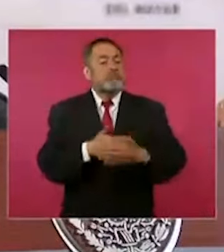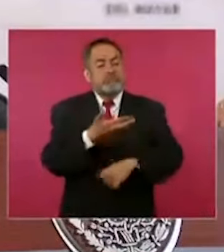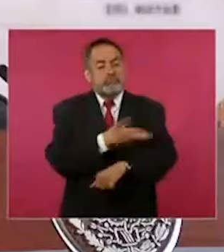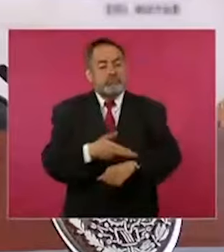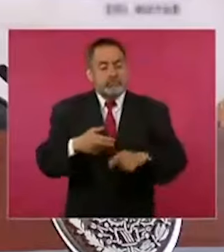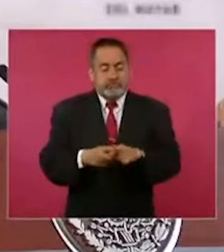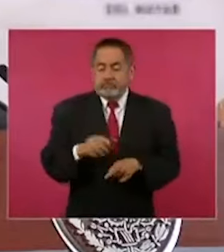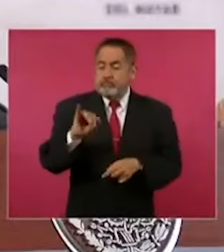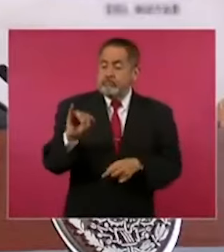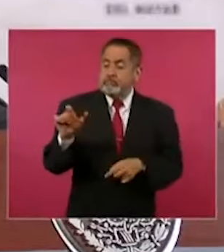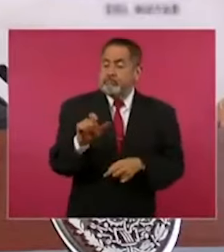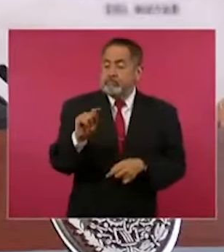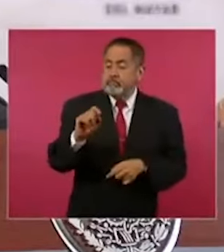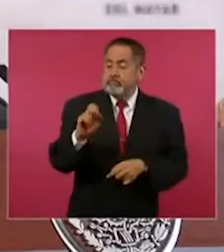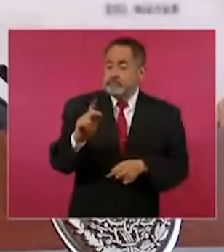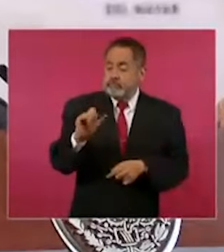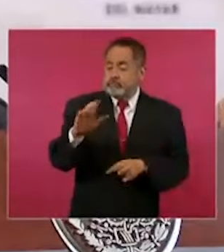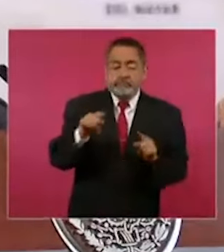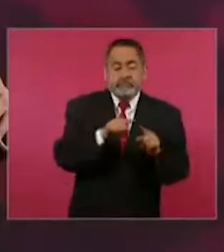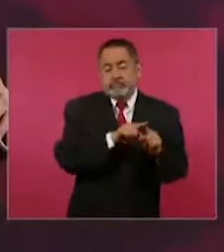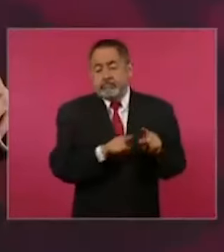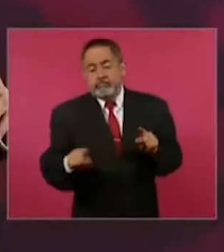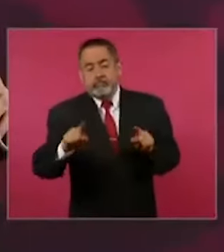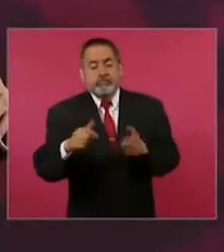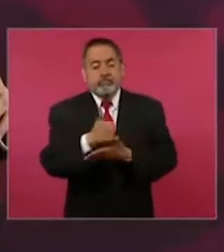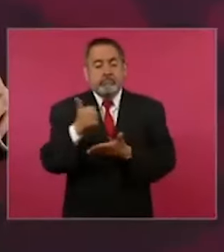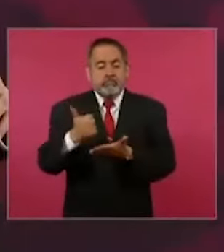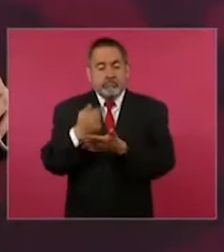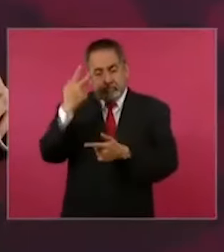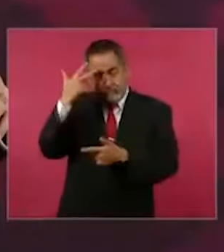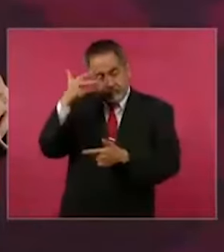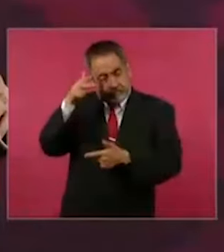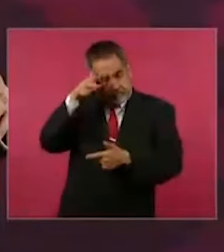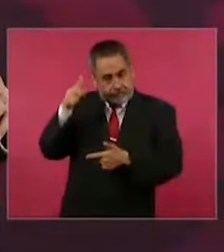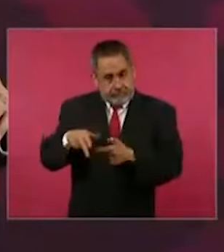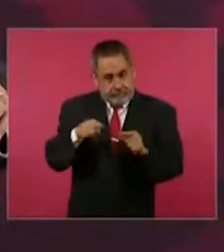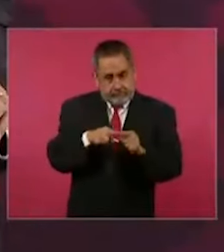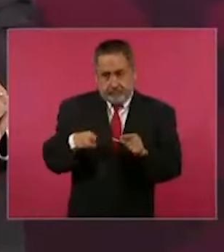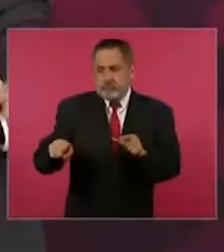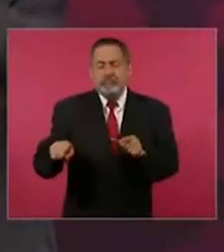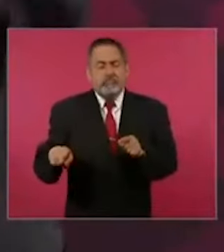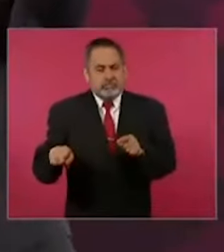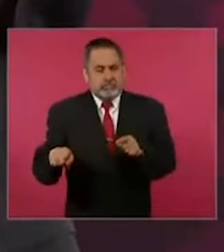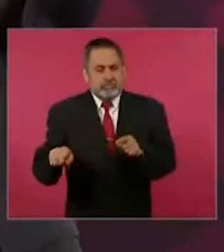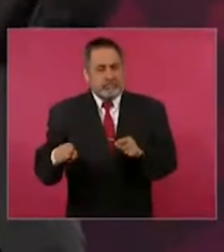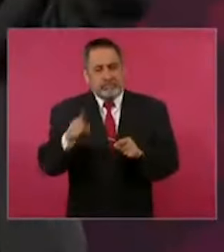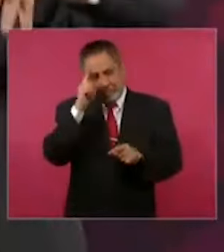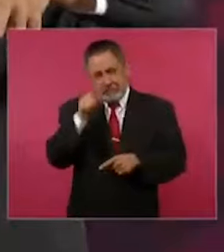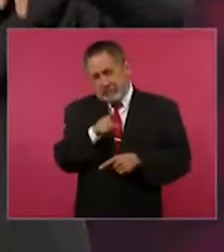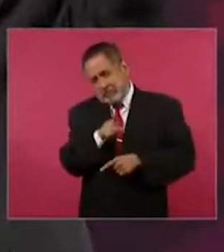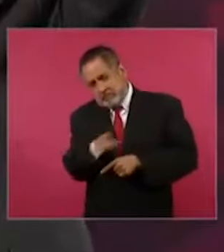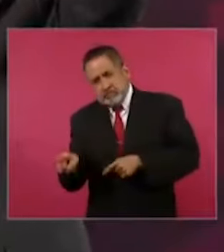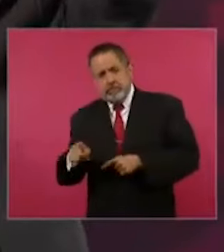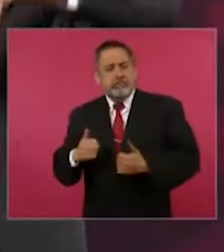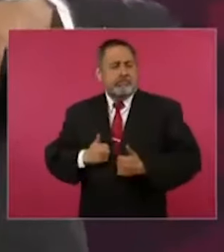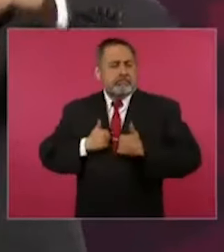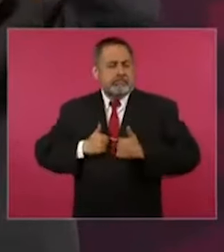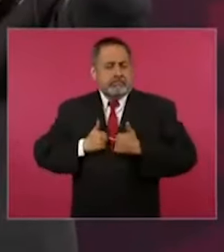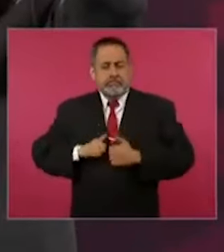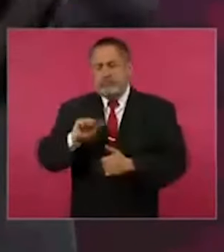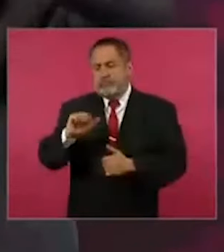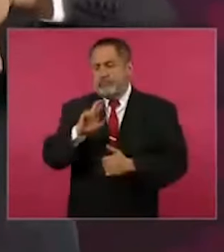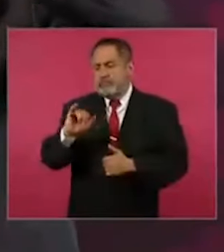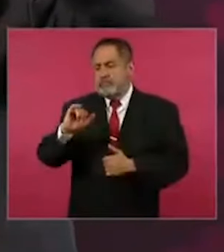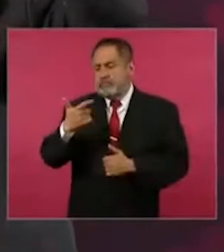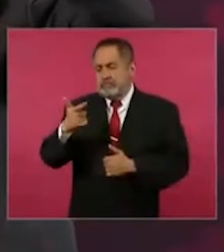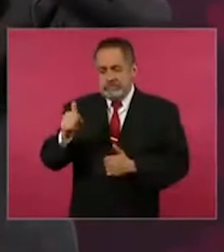resultados de cómo va la conformación del Congreso de La Unión tanto diputados como senadores sobre todo porque muchos compañeros